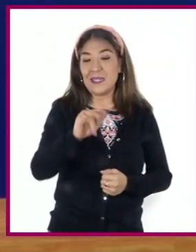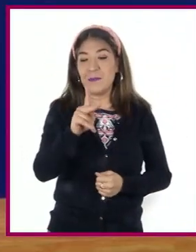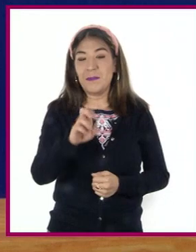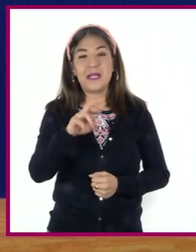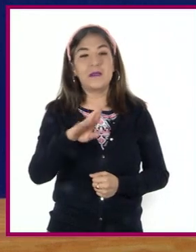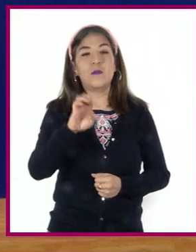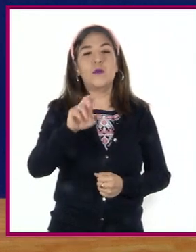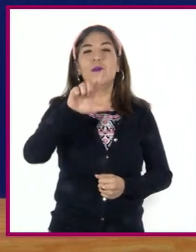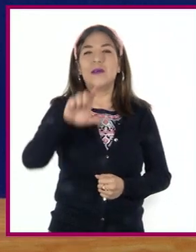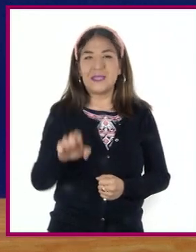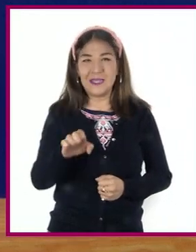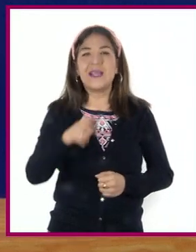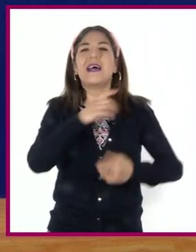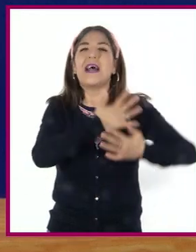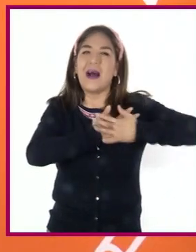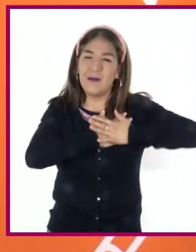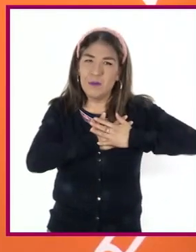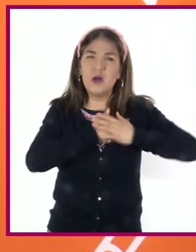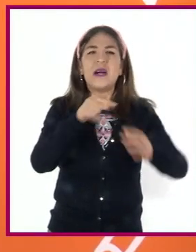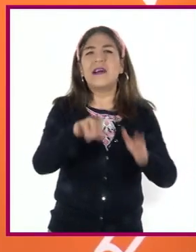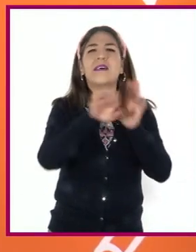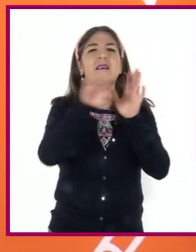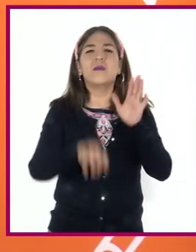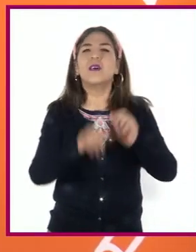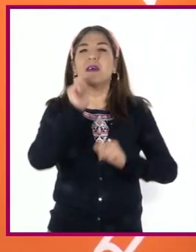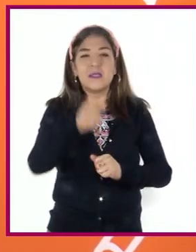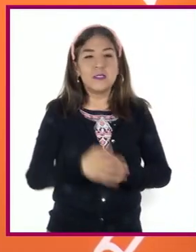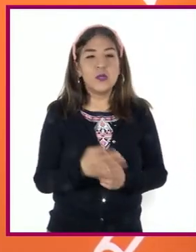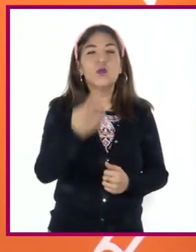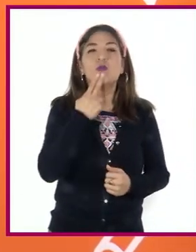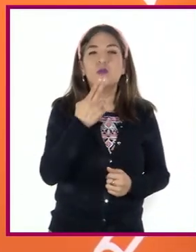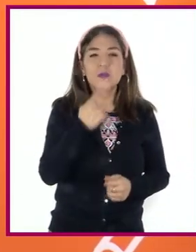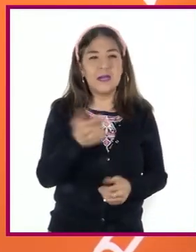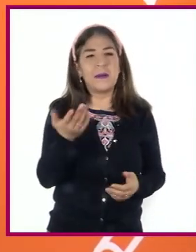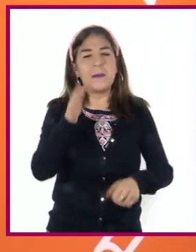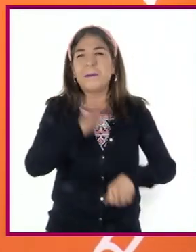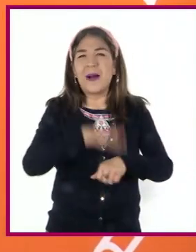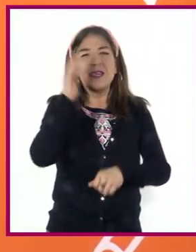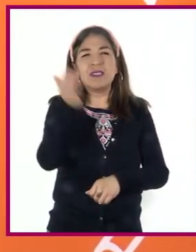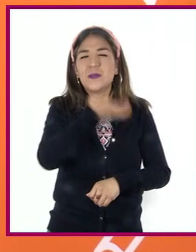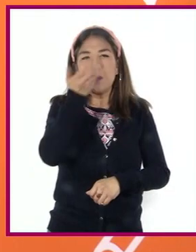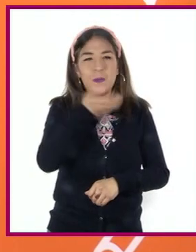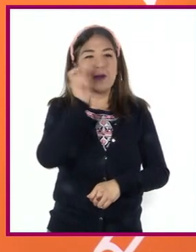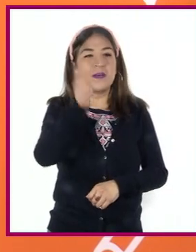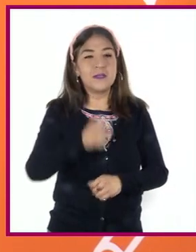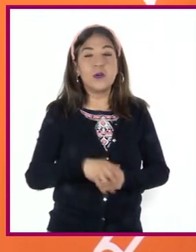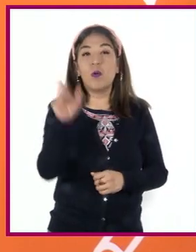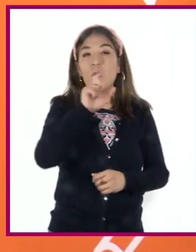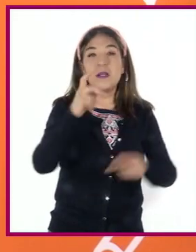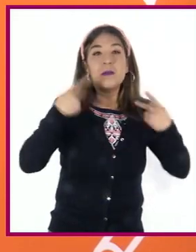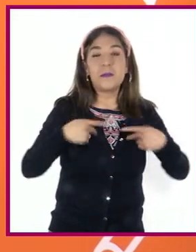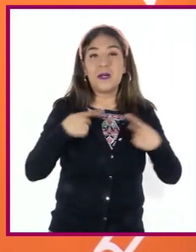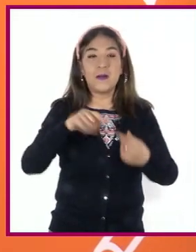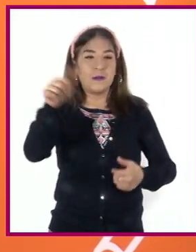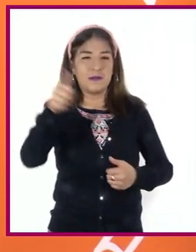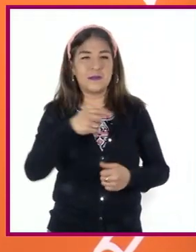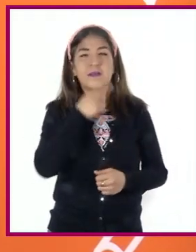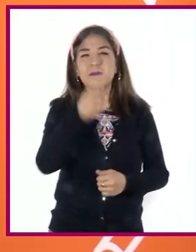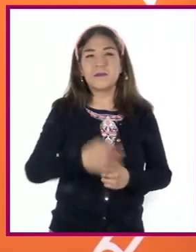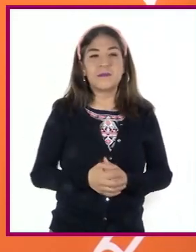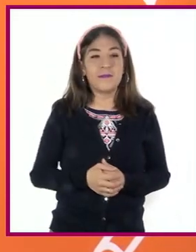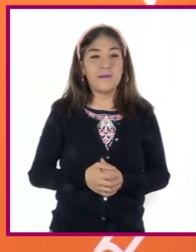literarias, que son la hipérbole, la metáfora, la comparación y rima. Hipérbole es cuando